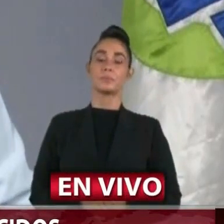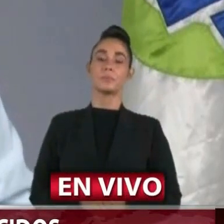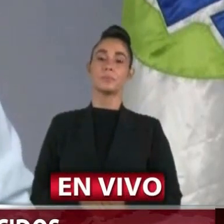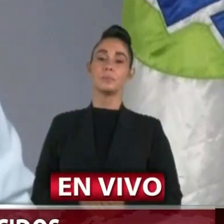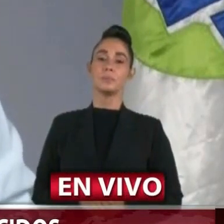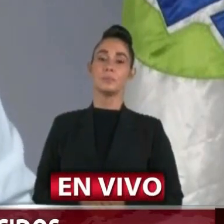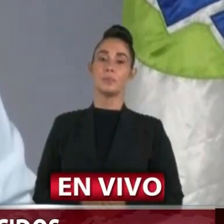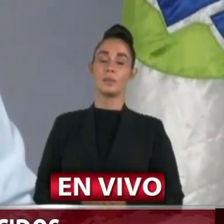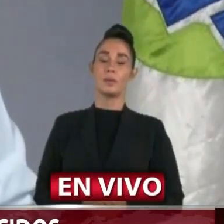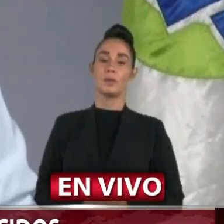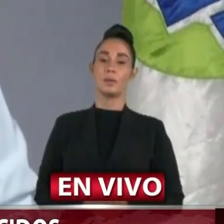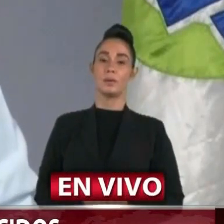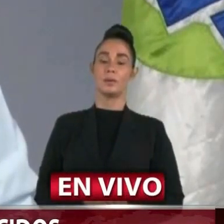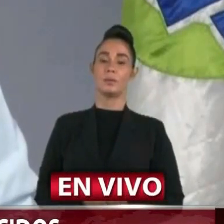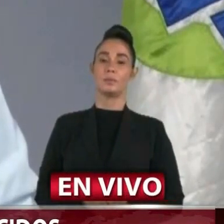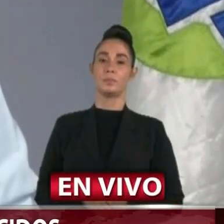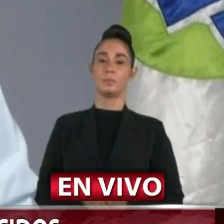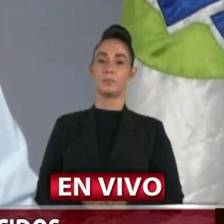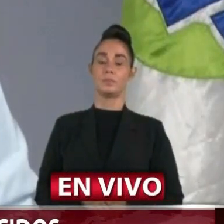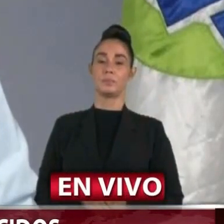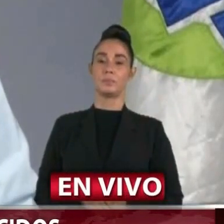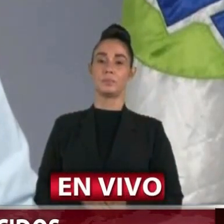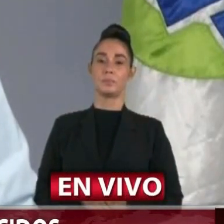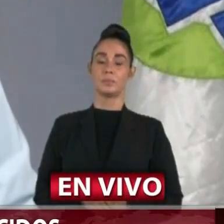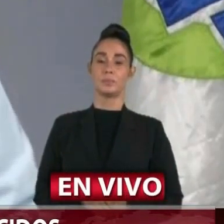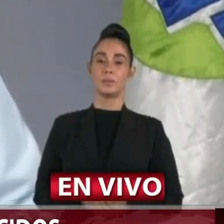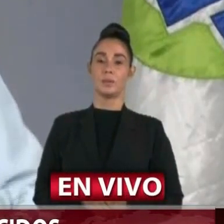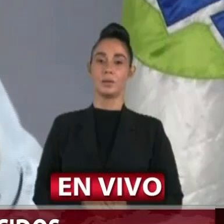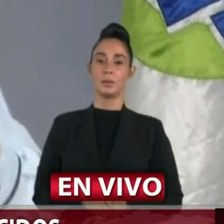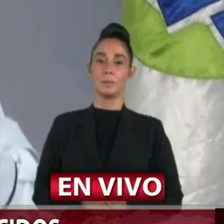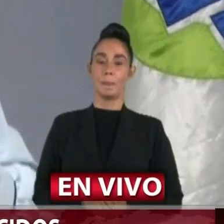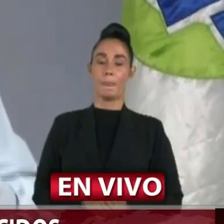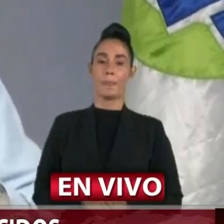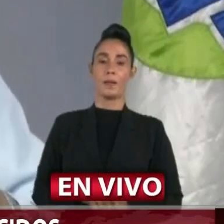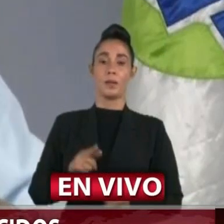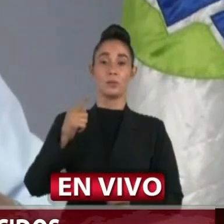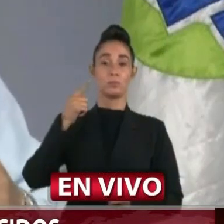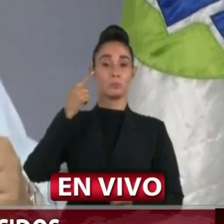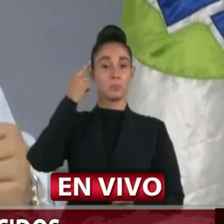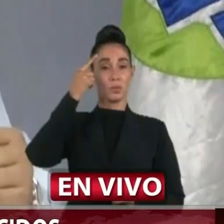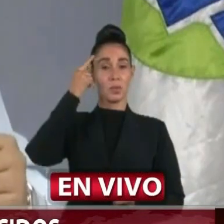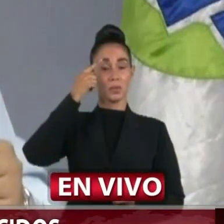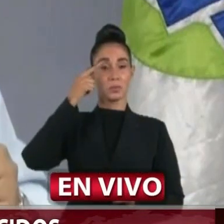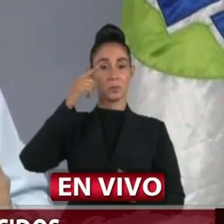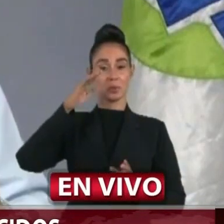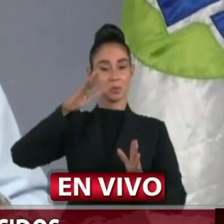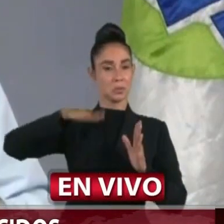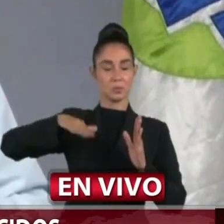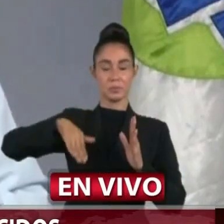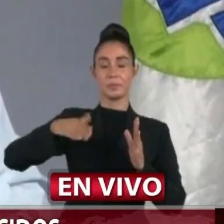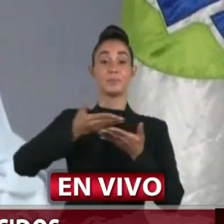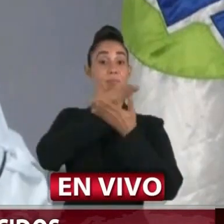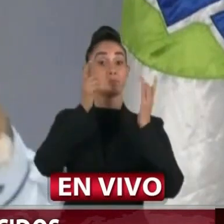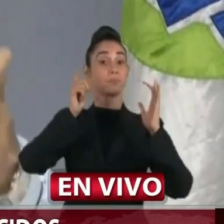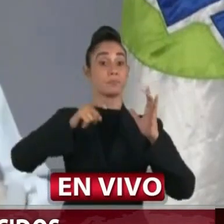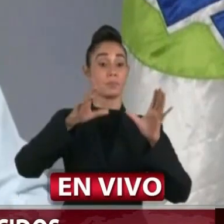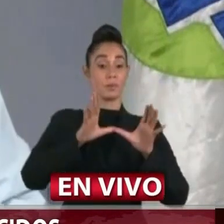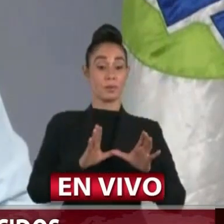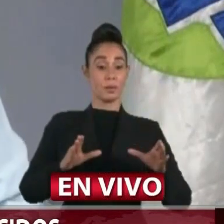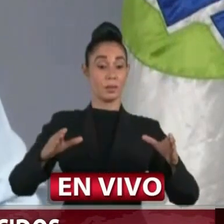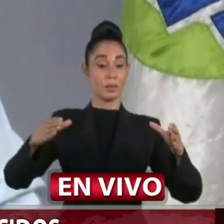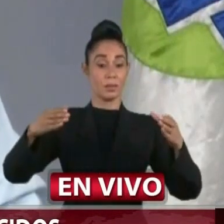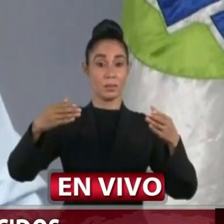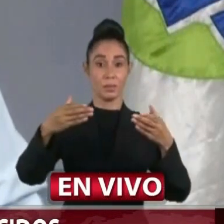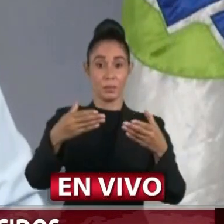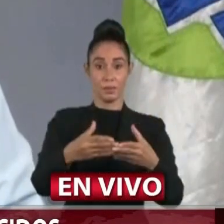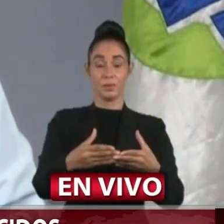En menores de 19 años. No creo que, por lo que estamos mirando ahora, que tengamos necesidades ni siquiera de UCI